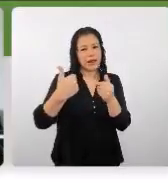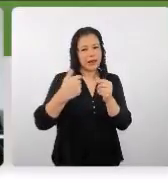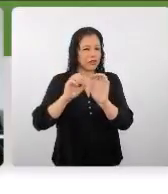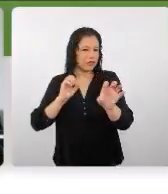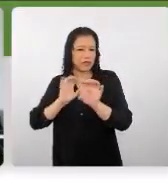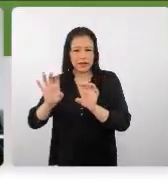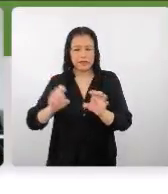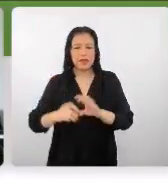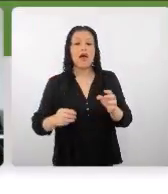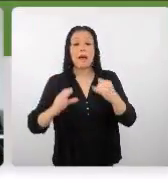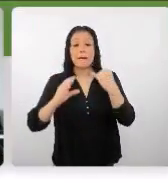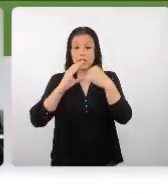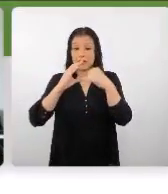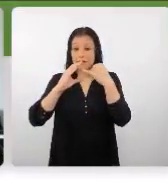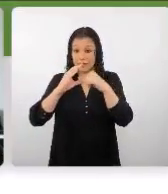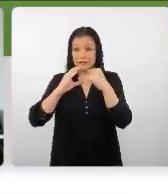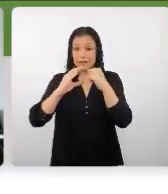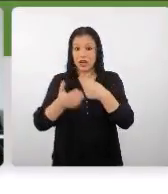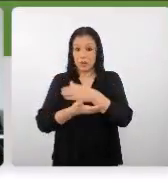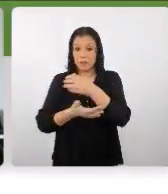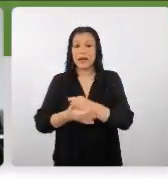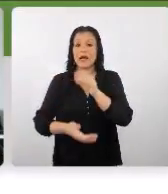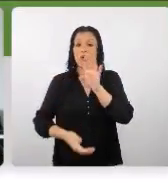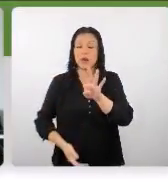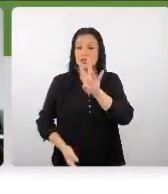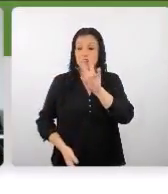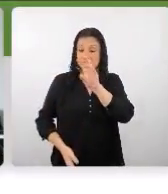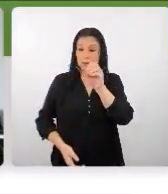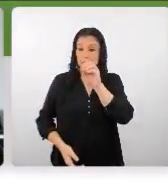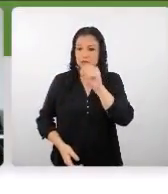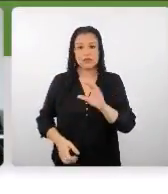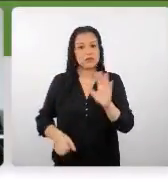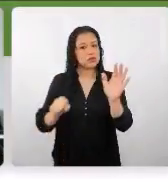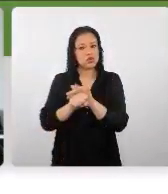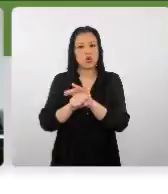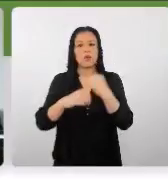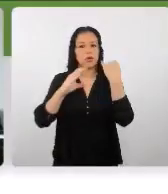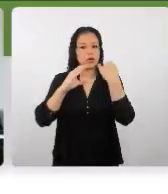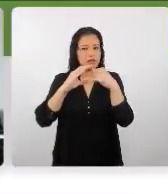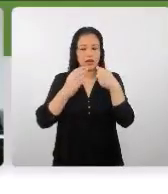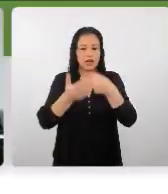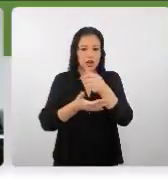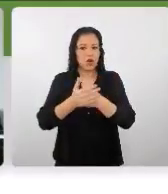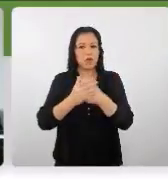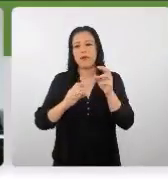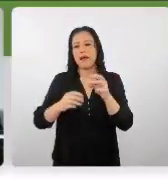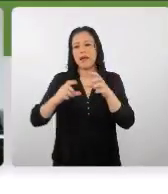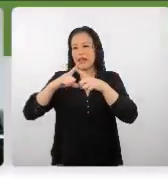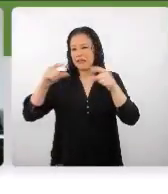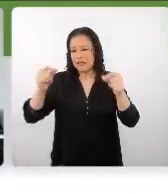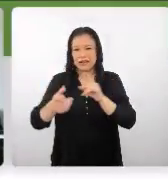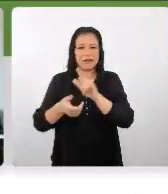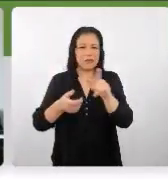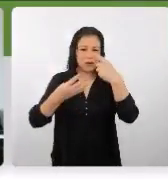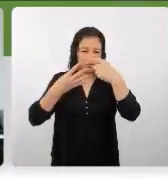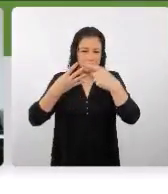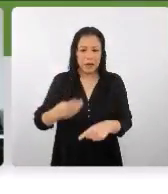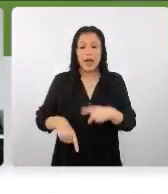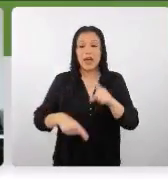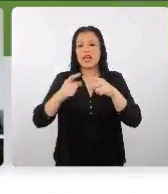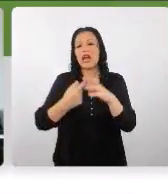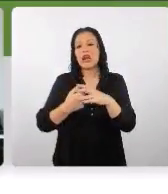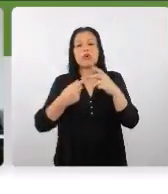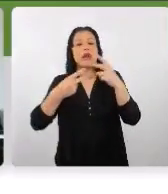el 47% es muy probable que lo compre todo por internet. Y algún tour lo